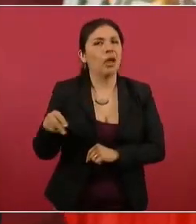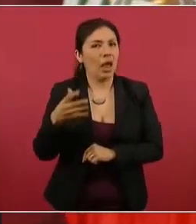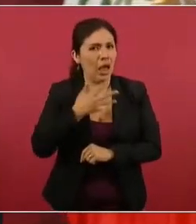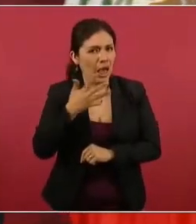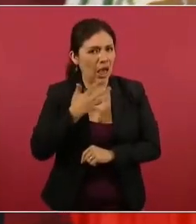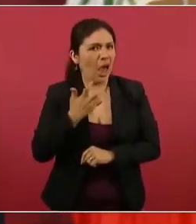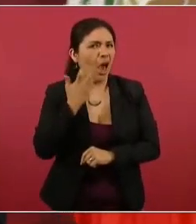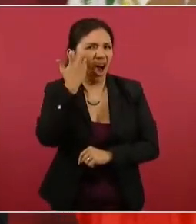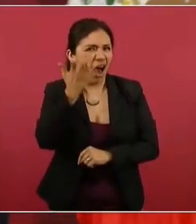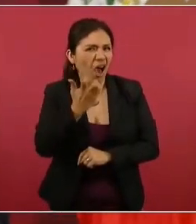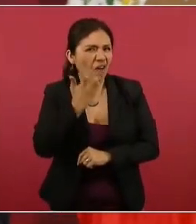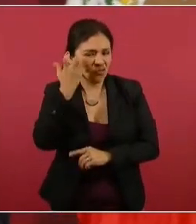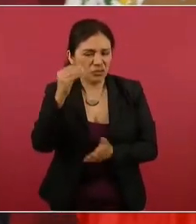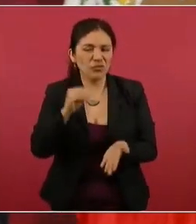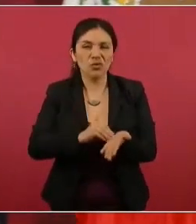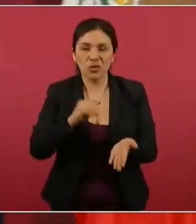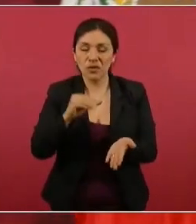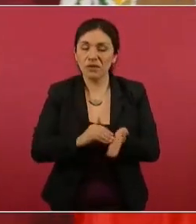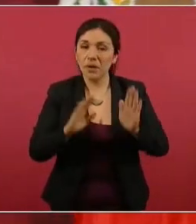abusivos,